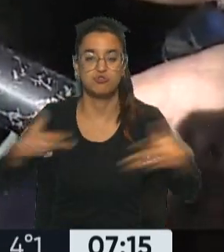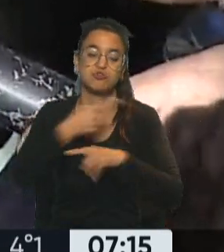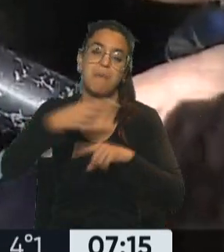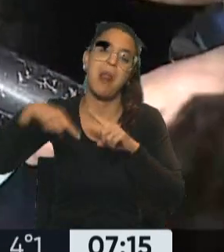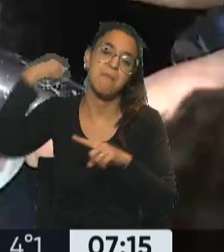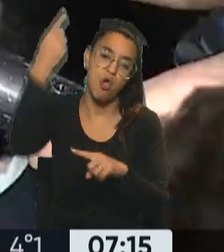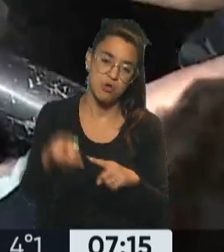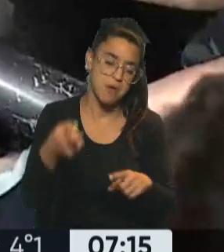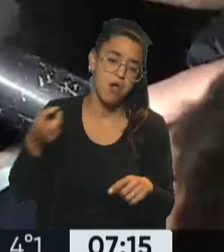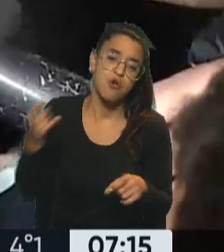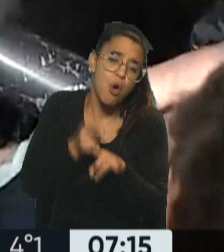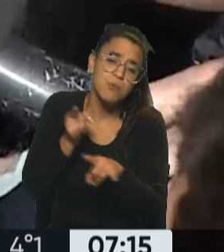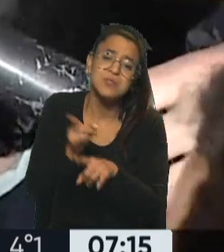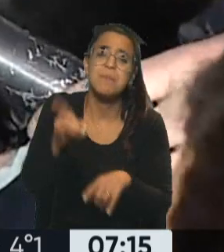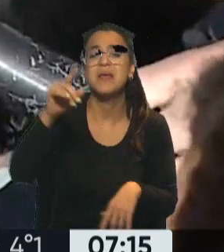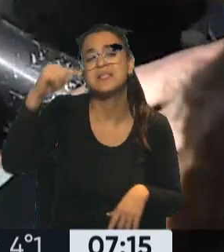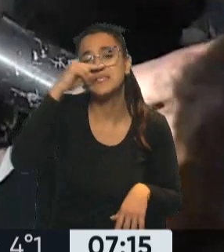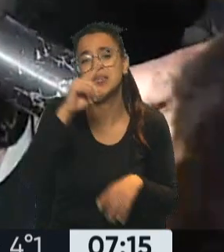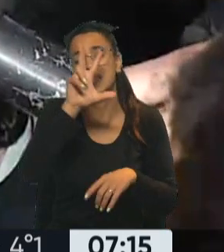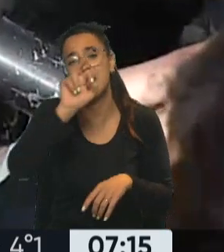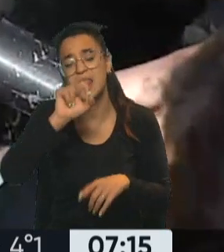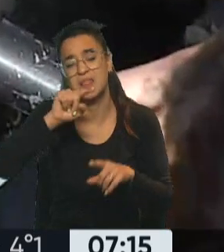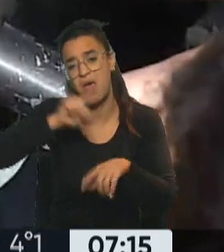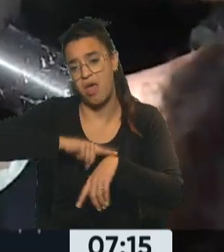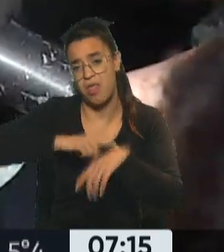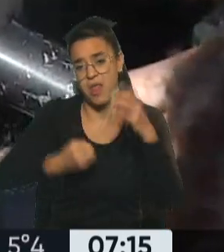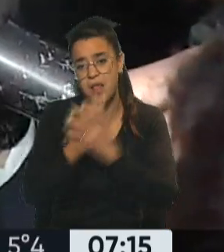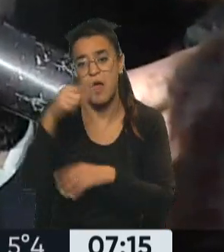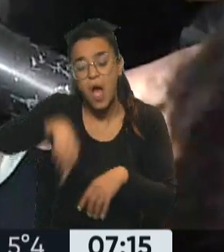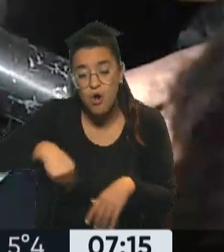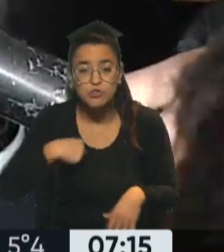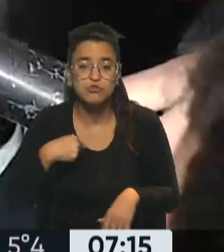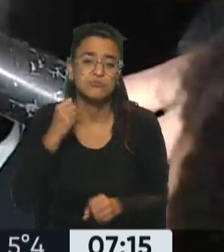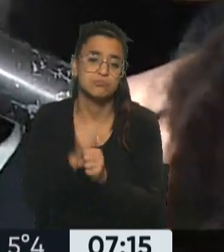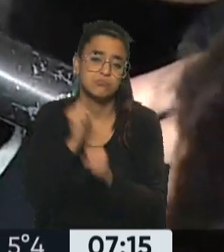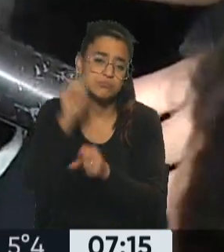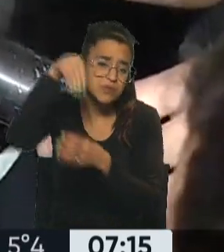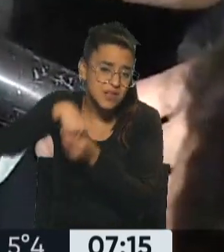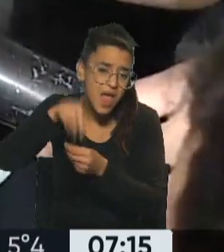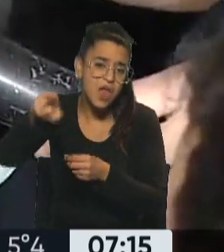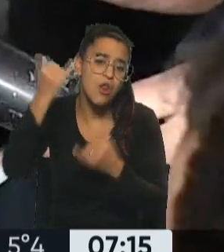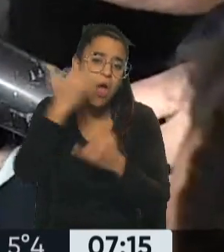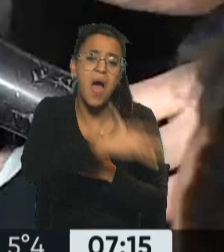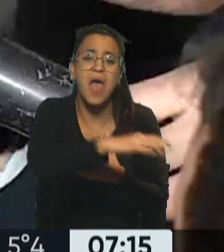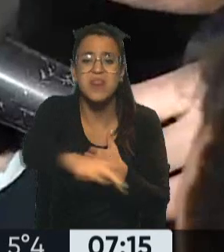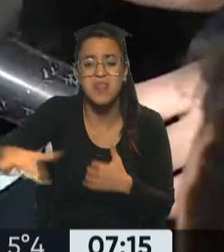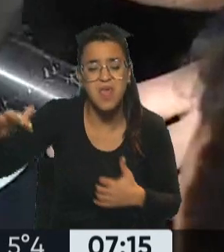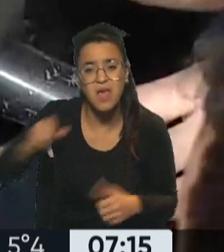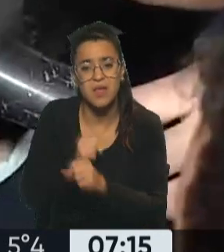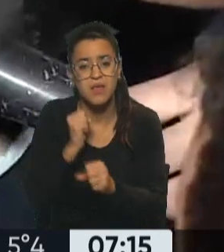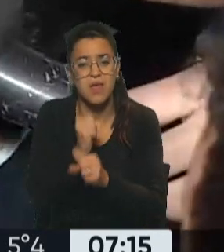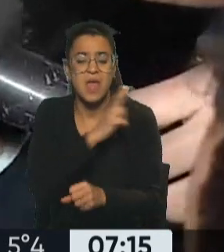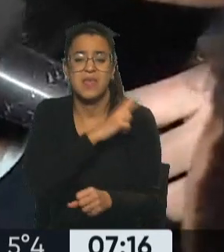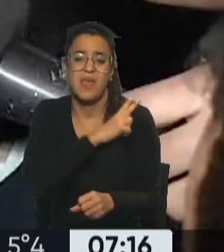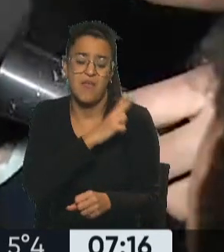que viene, como siempre, a las 7:30 de la mañana. Así que ahora yo tengo trabajo interno con todas las áreas de